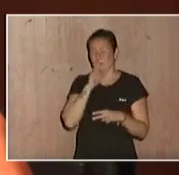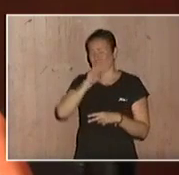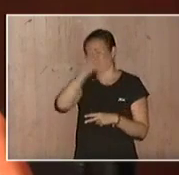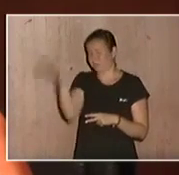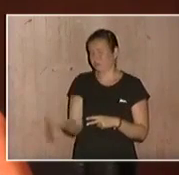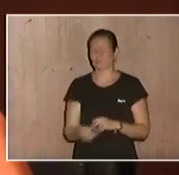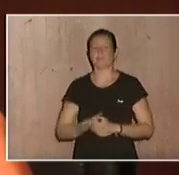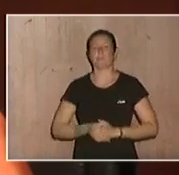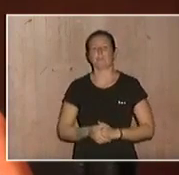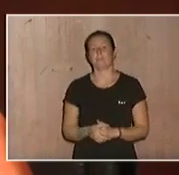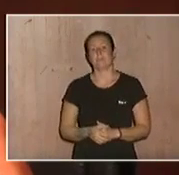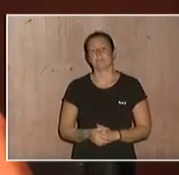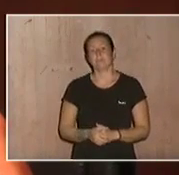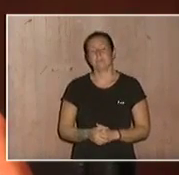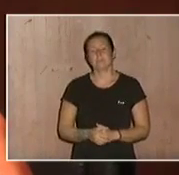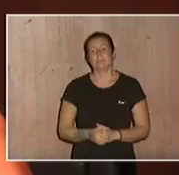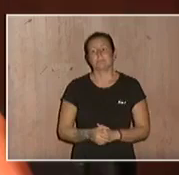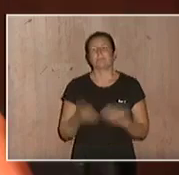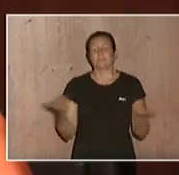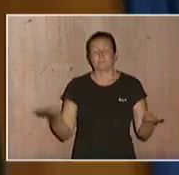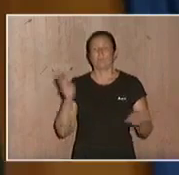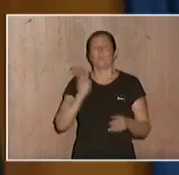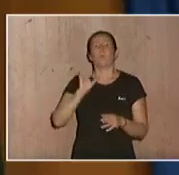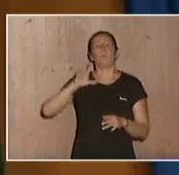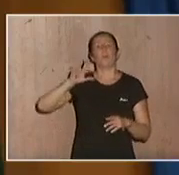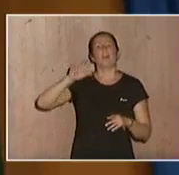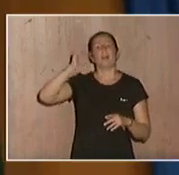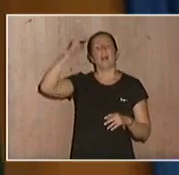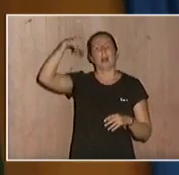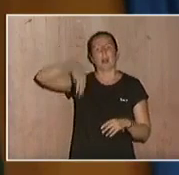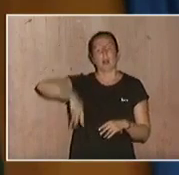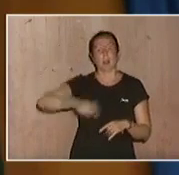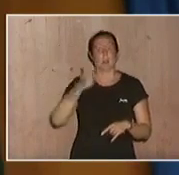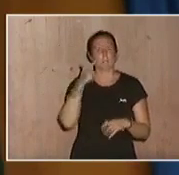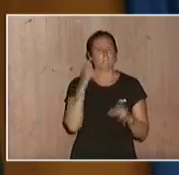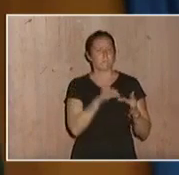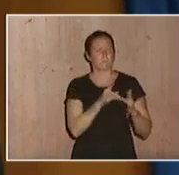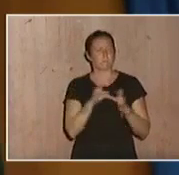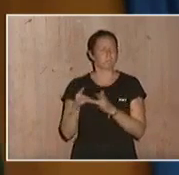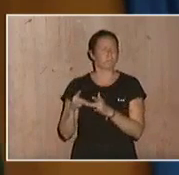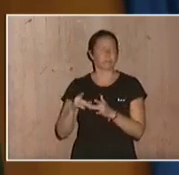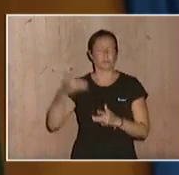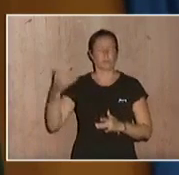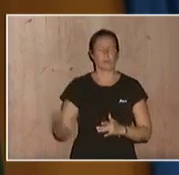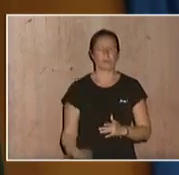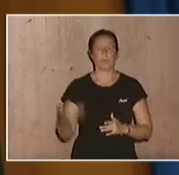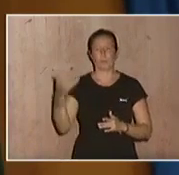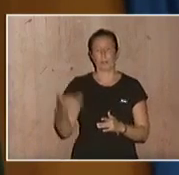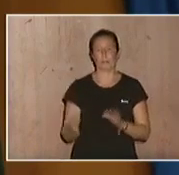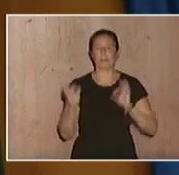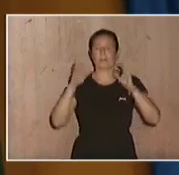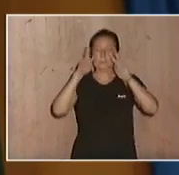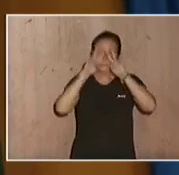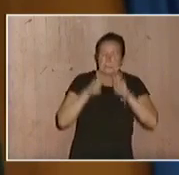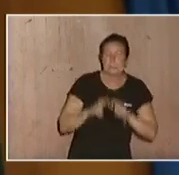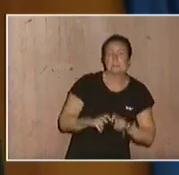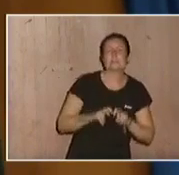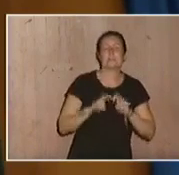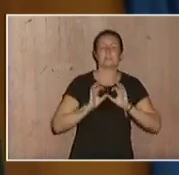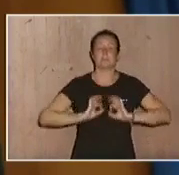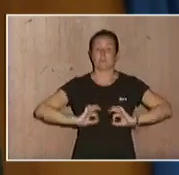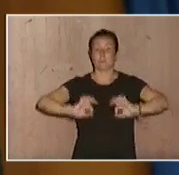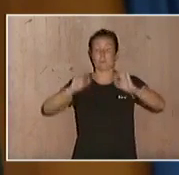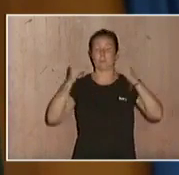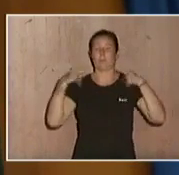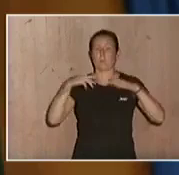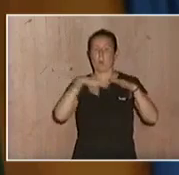Press. William Thompson es un líder indiscutible en el análisis axiomático y estratégico de la asignación